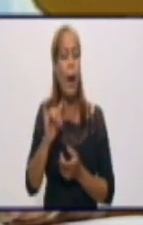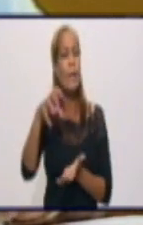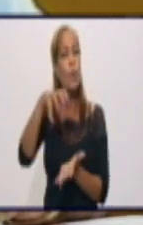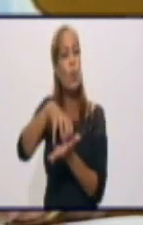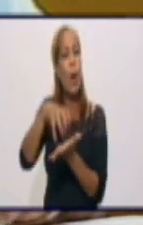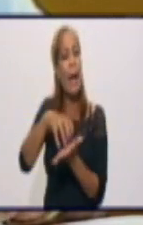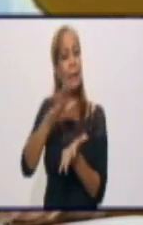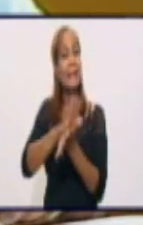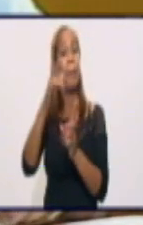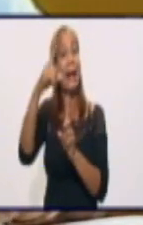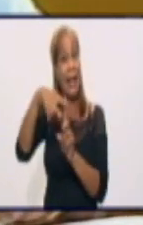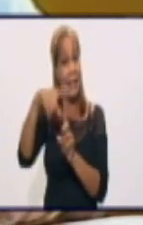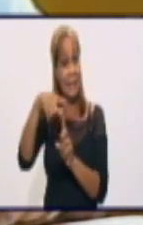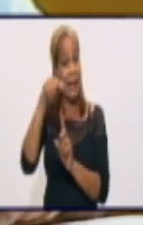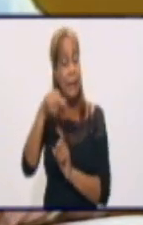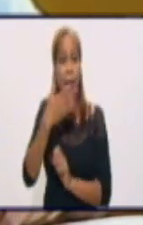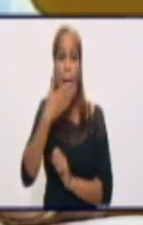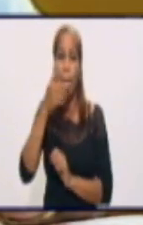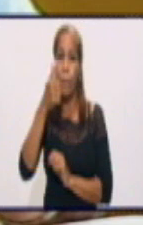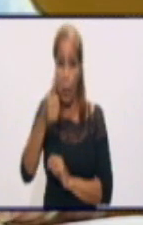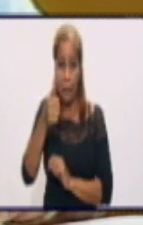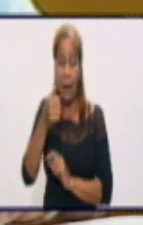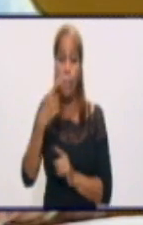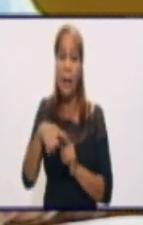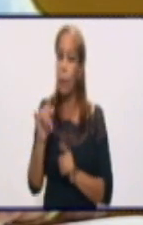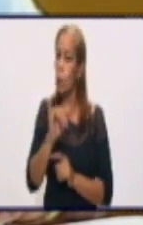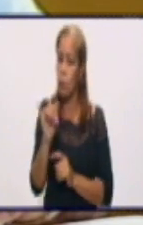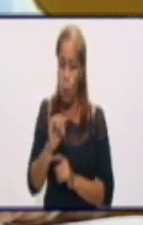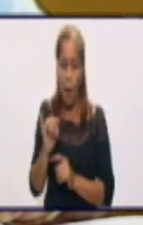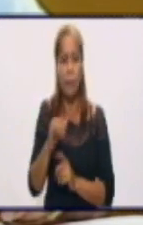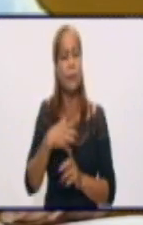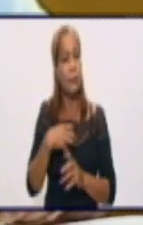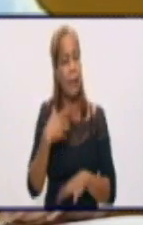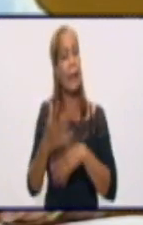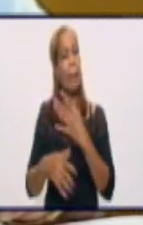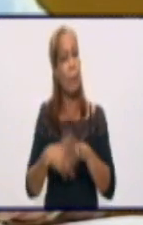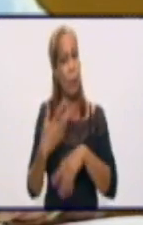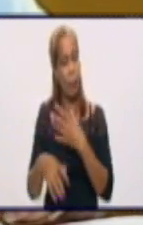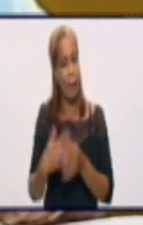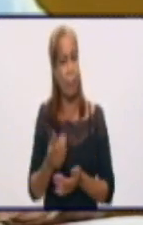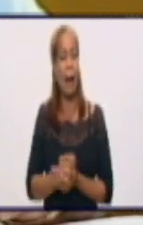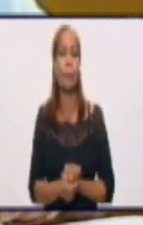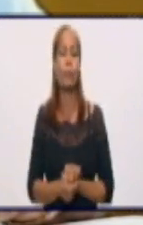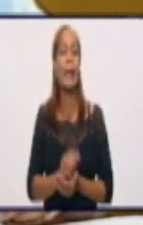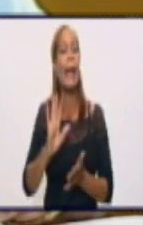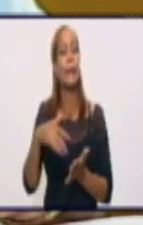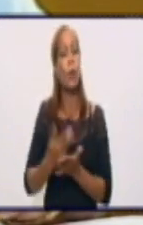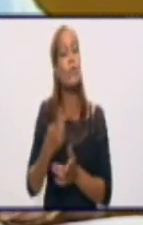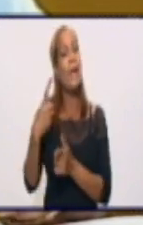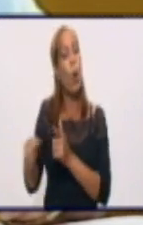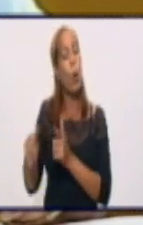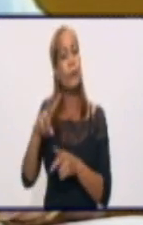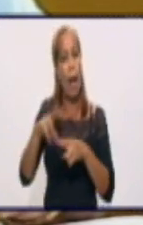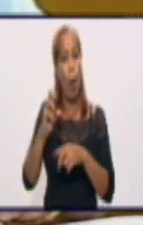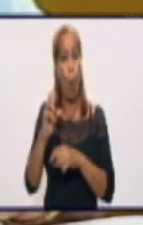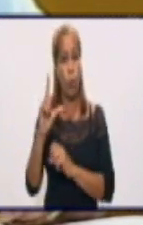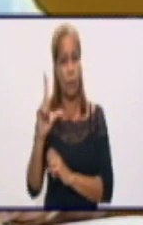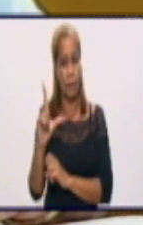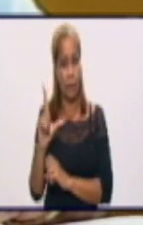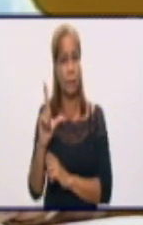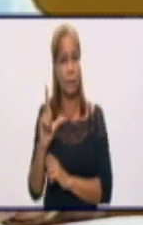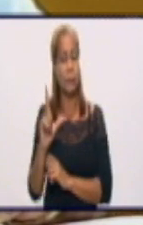eficiente del país que está en una avería bastante complicada felton en holguín que está también